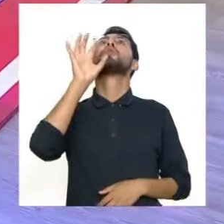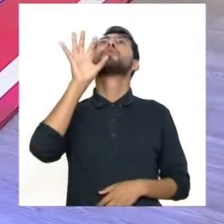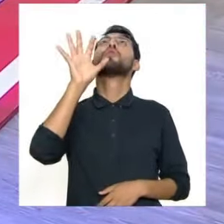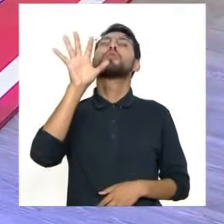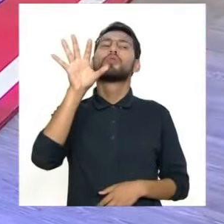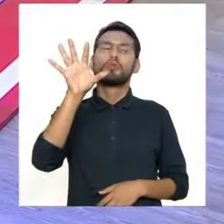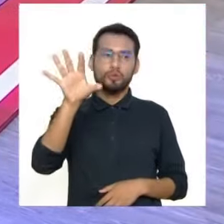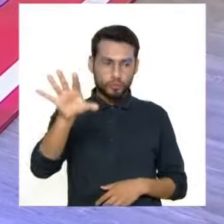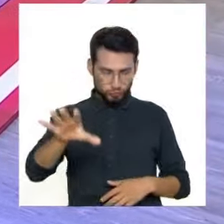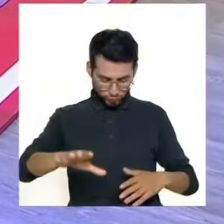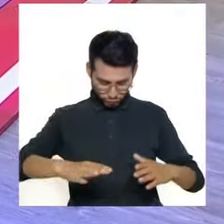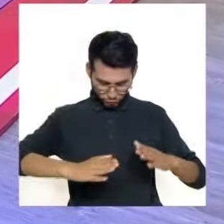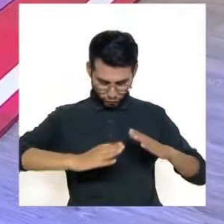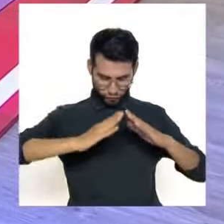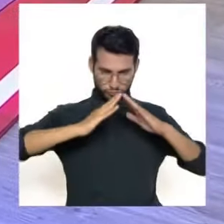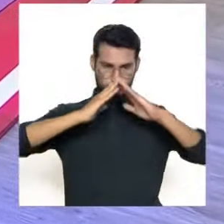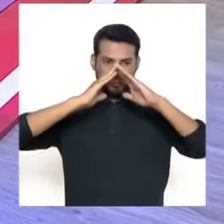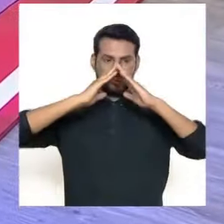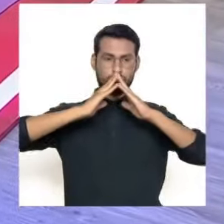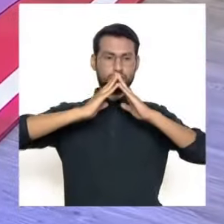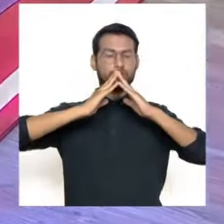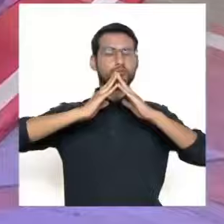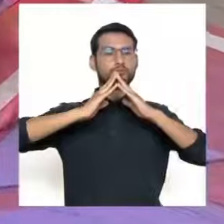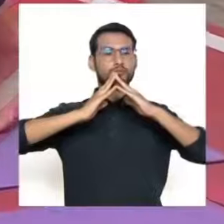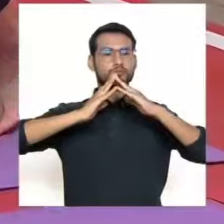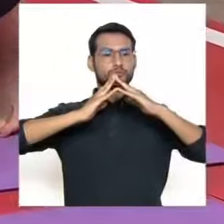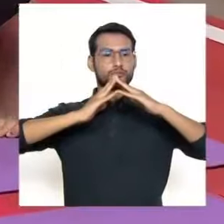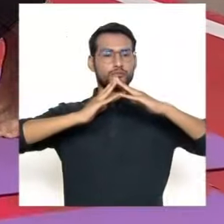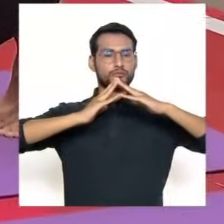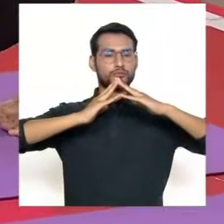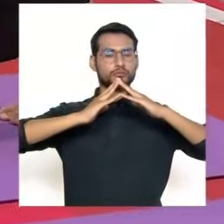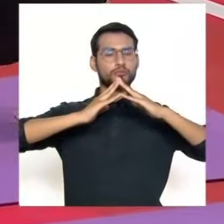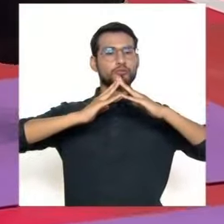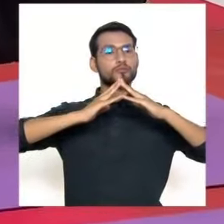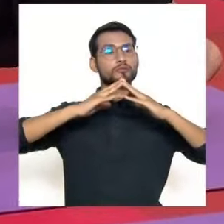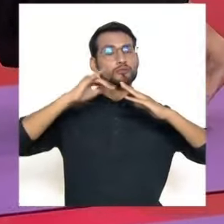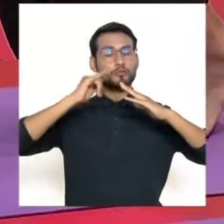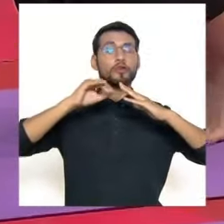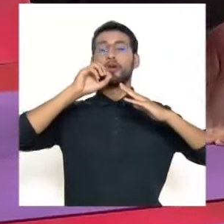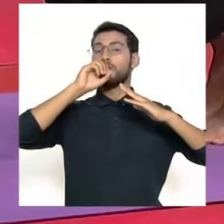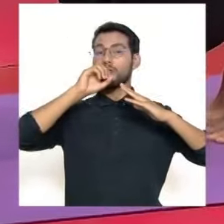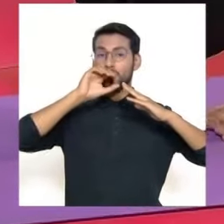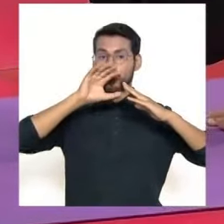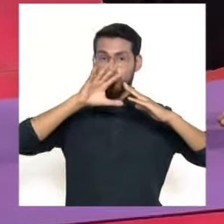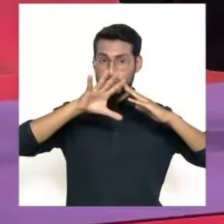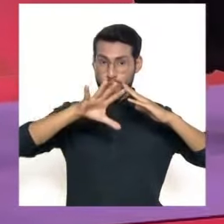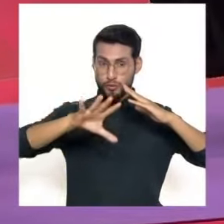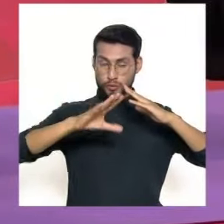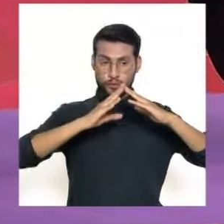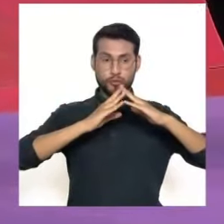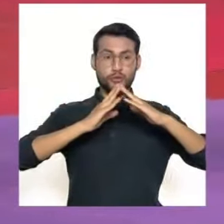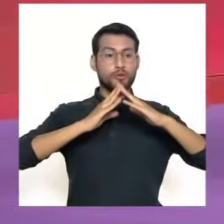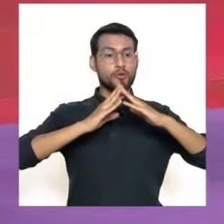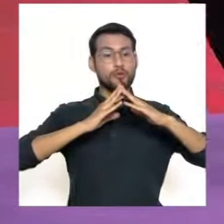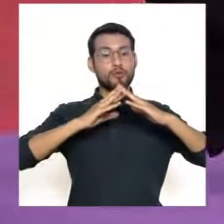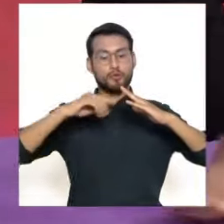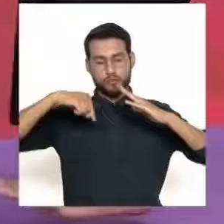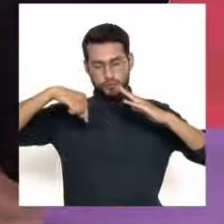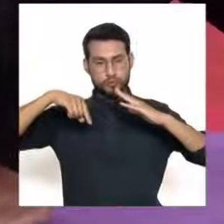posición de montaña pies juntos columna larga inhalo exhalando regreso el pie izquierdo